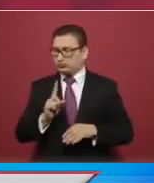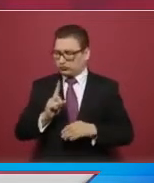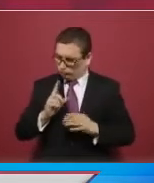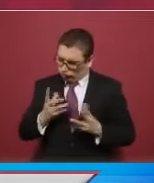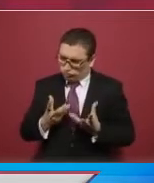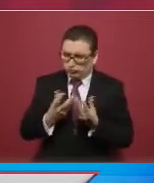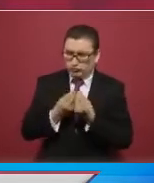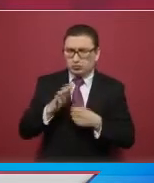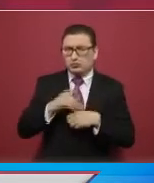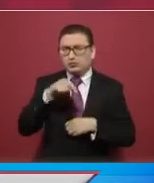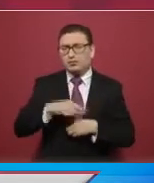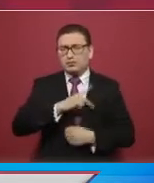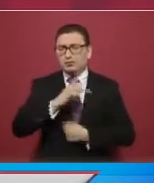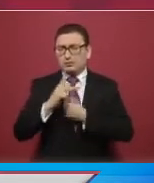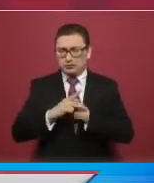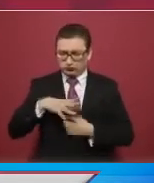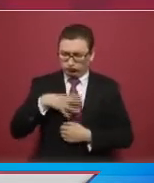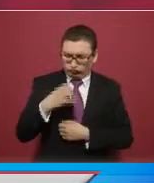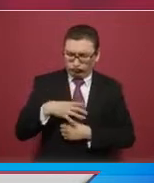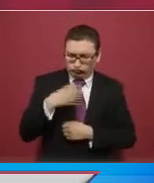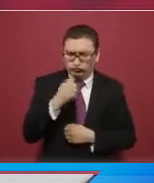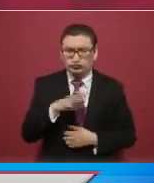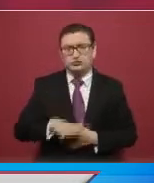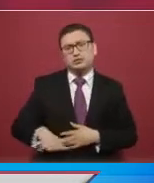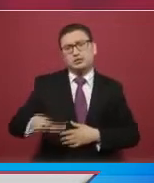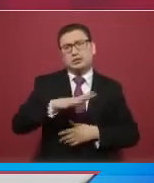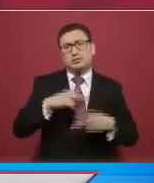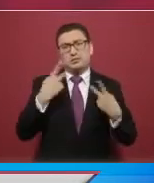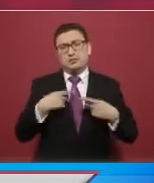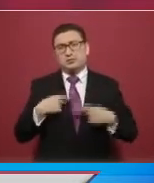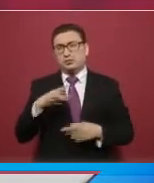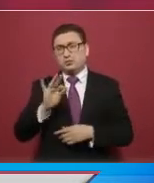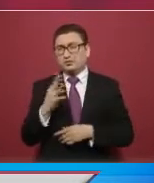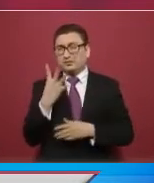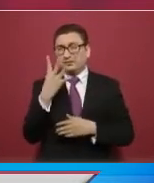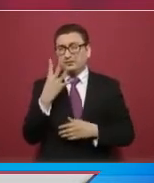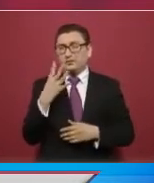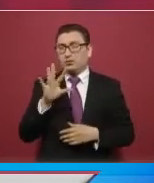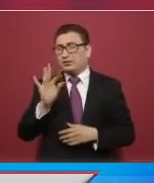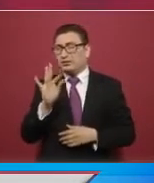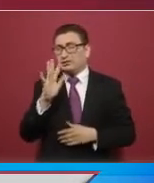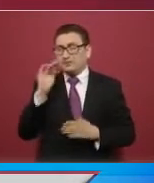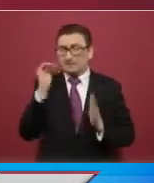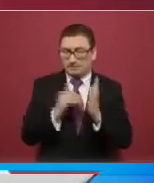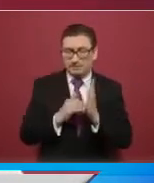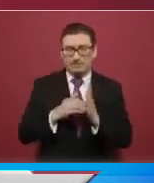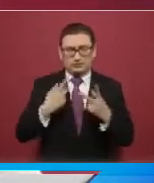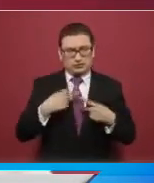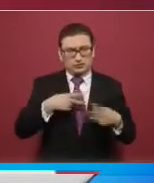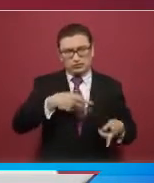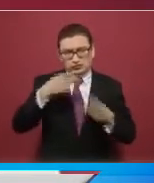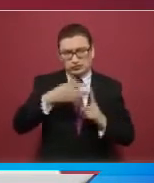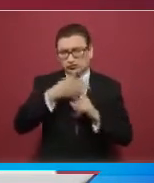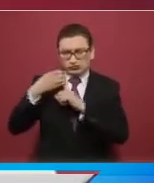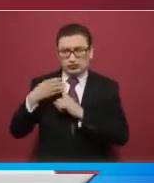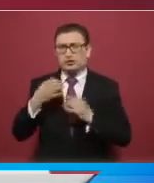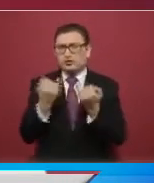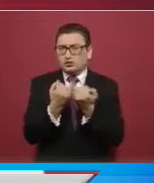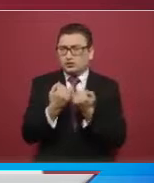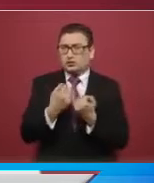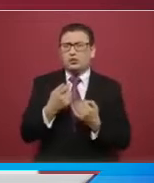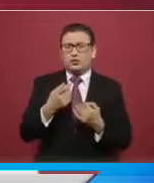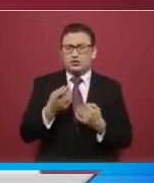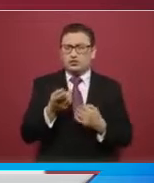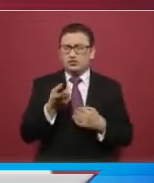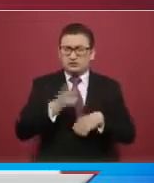acuerdo firmado es amplio, va más allá de la capacitación, incorpora el reforzamiento civil con mecanismos civiles y el rendimiento de cuentas.